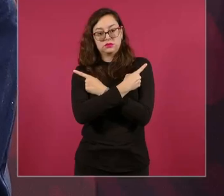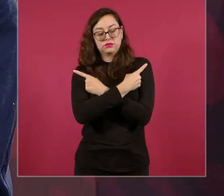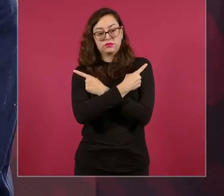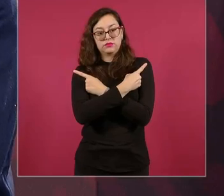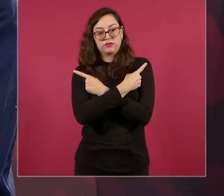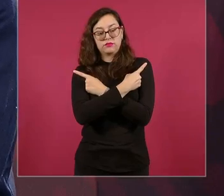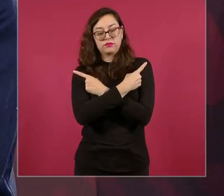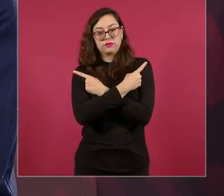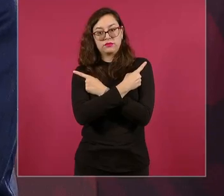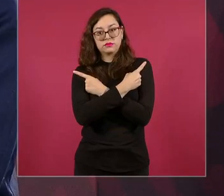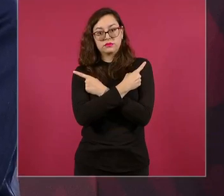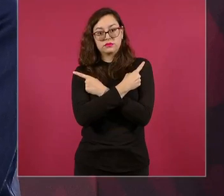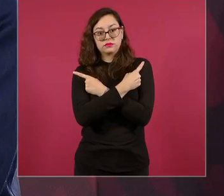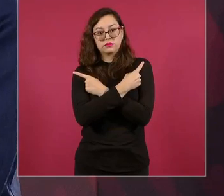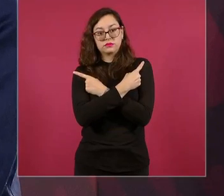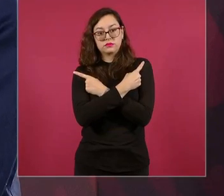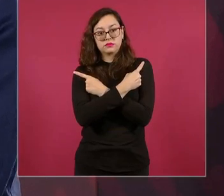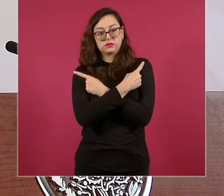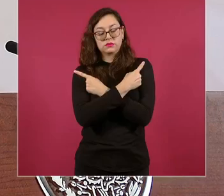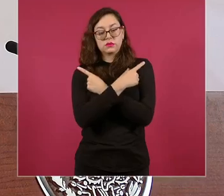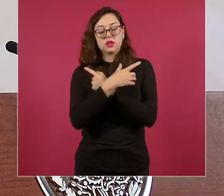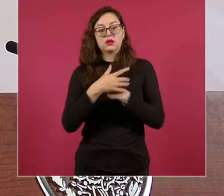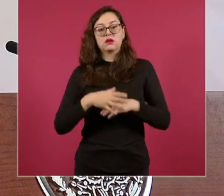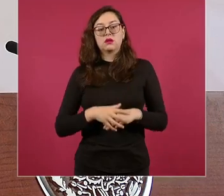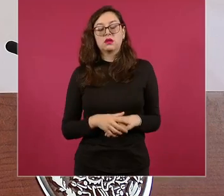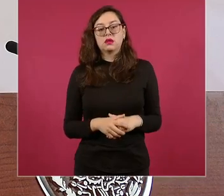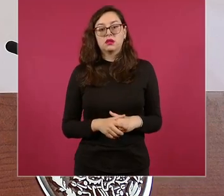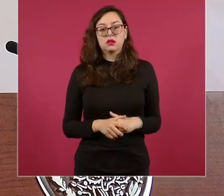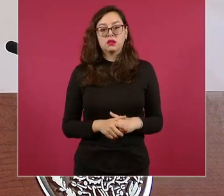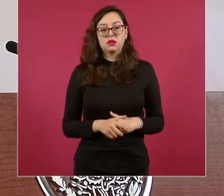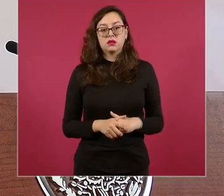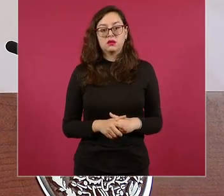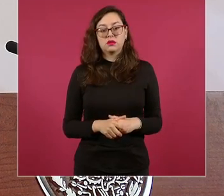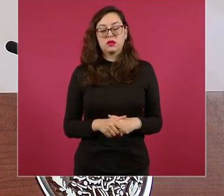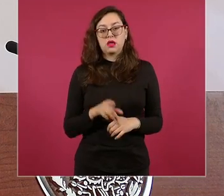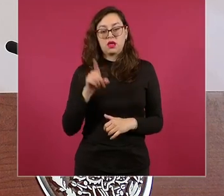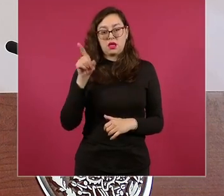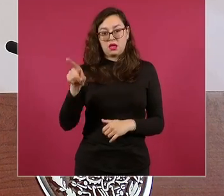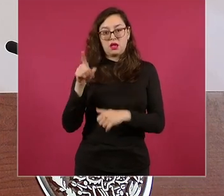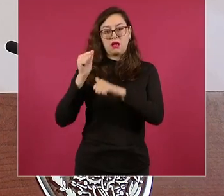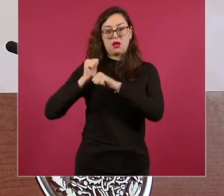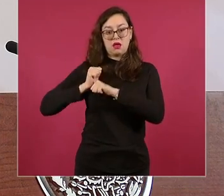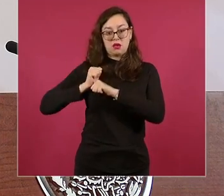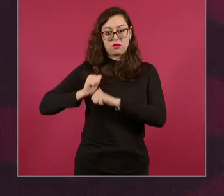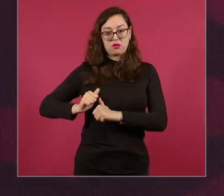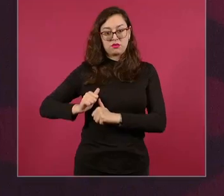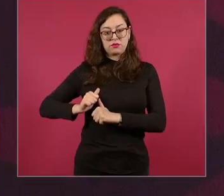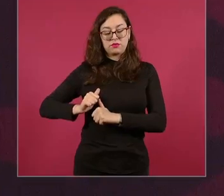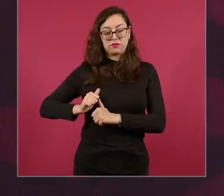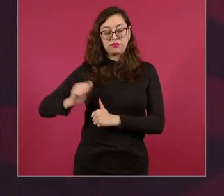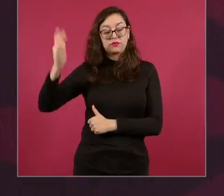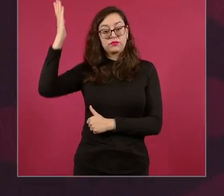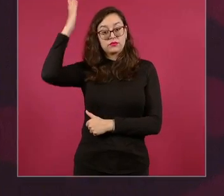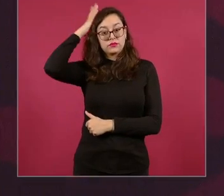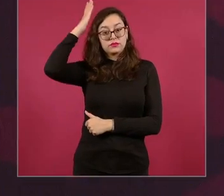vamos a estar con los mandos de